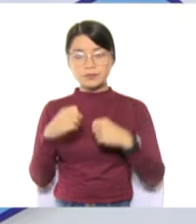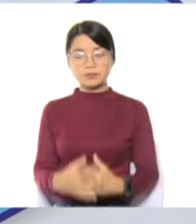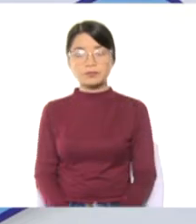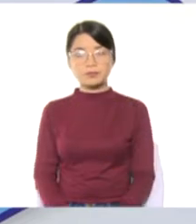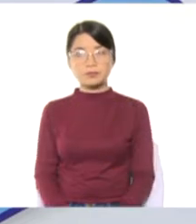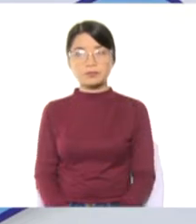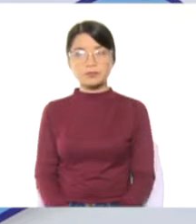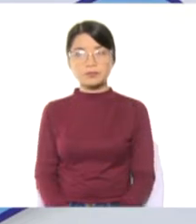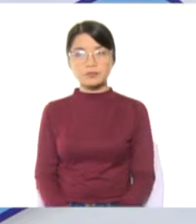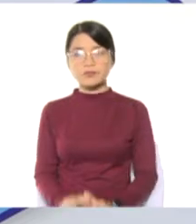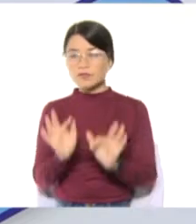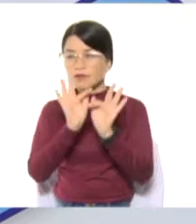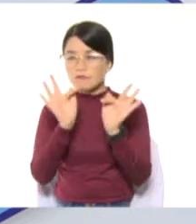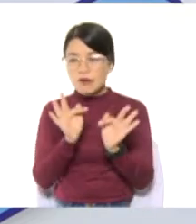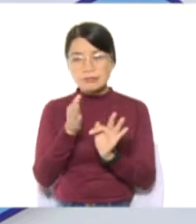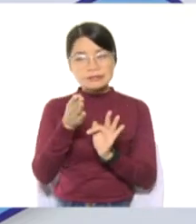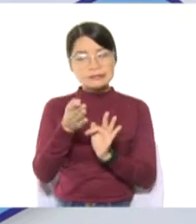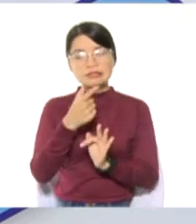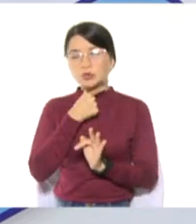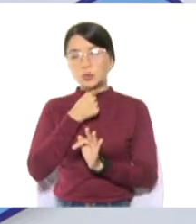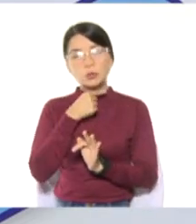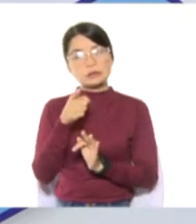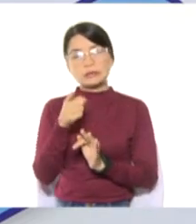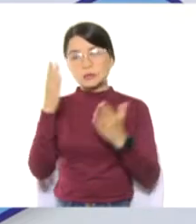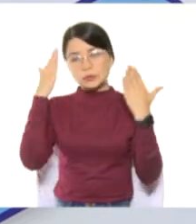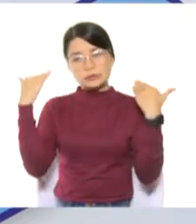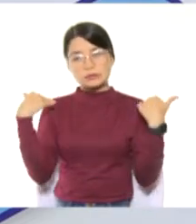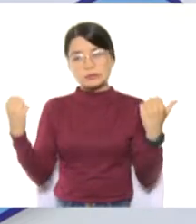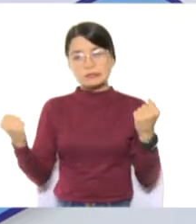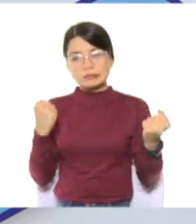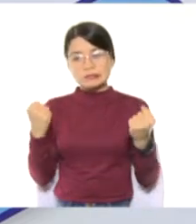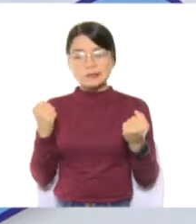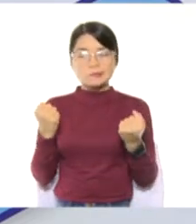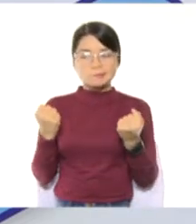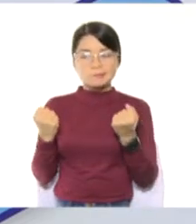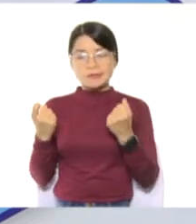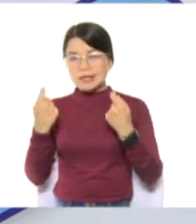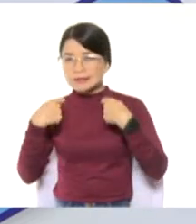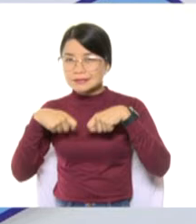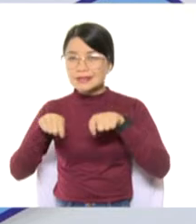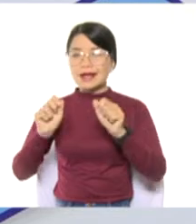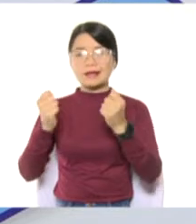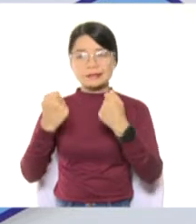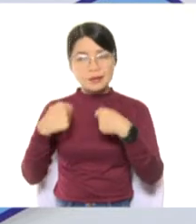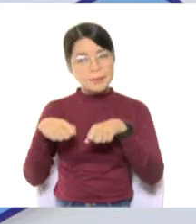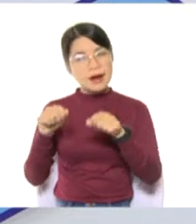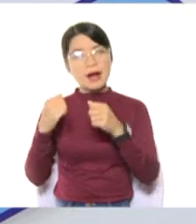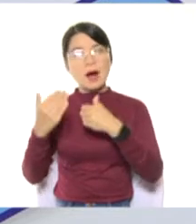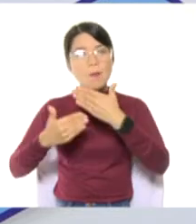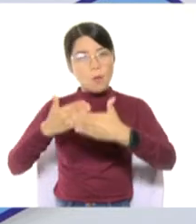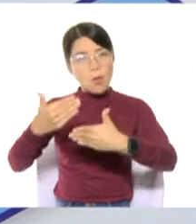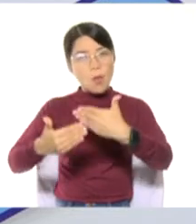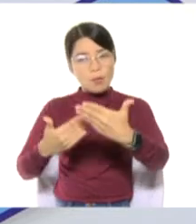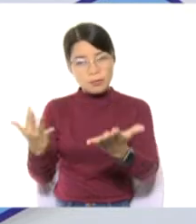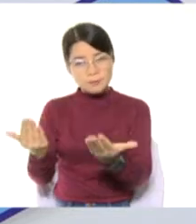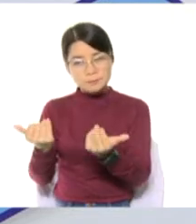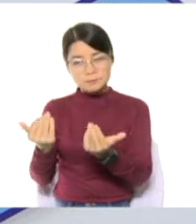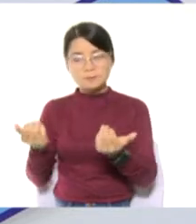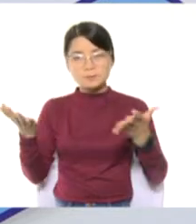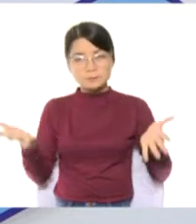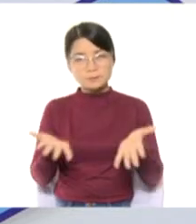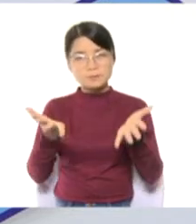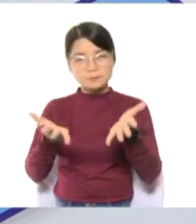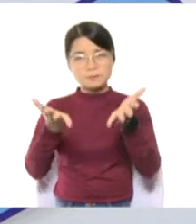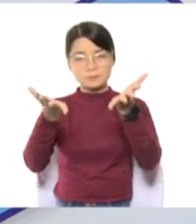los medios para que aquel muchacho que no le guste la práctica deportiva pues la pueda realizar, sin excluir a nadie de la clase. Ese